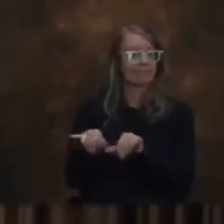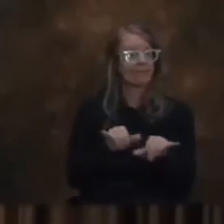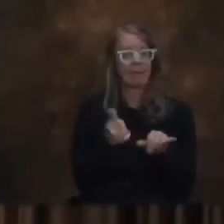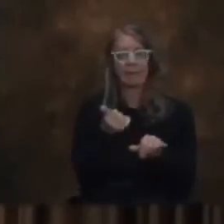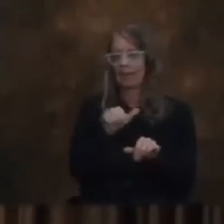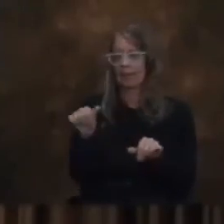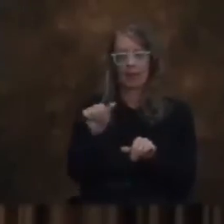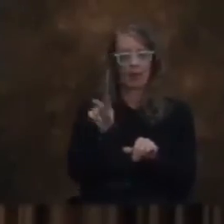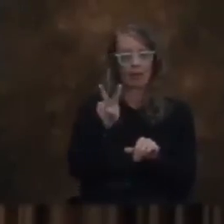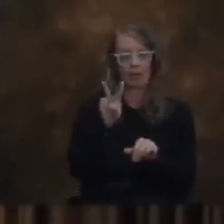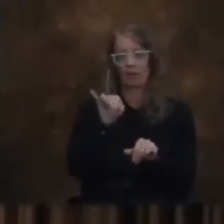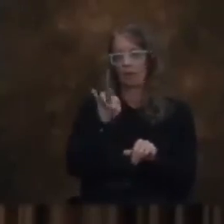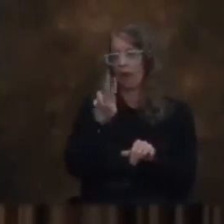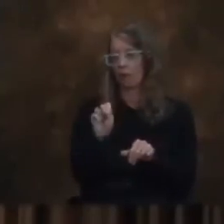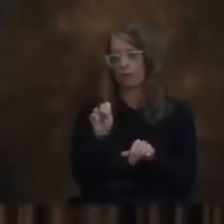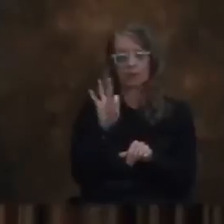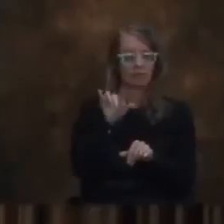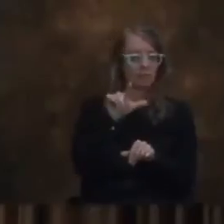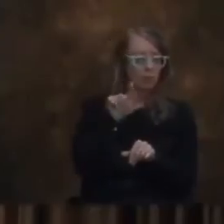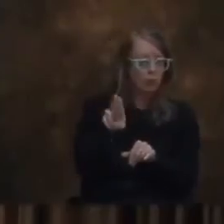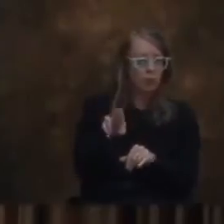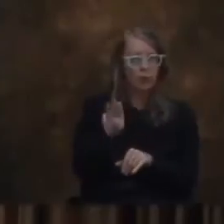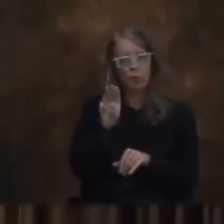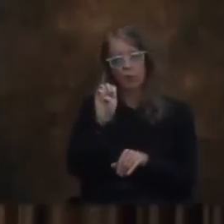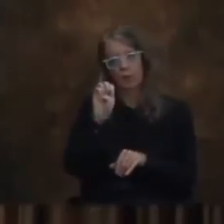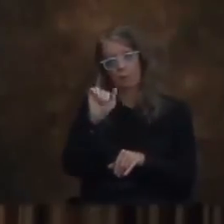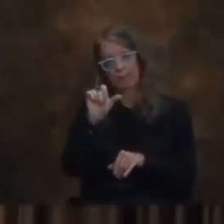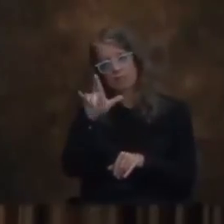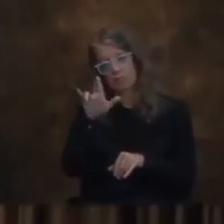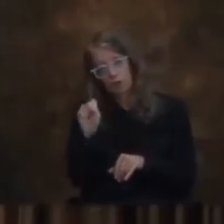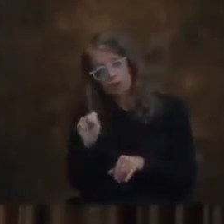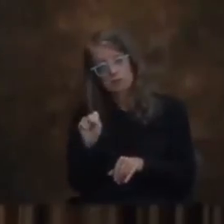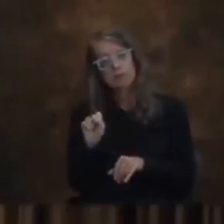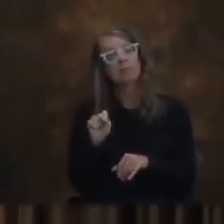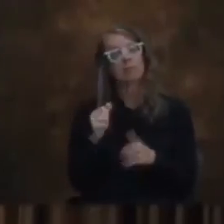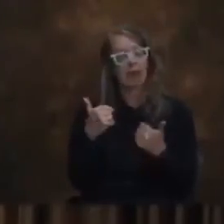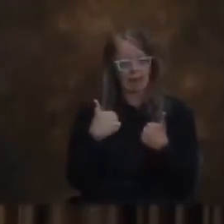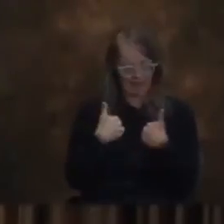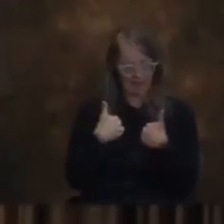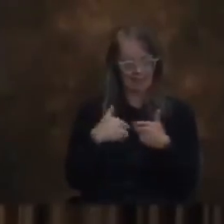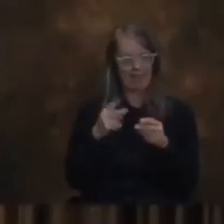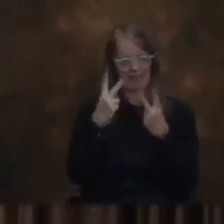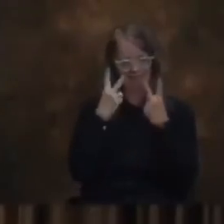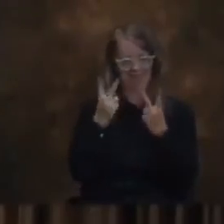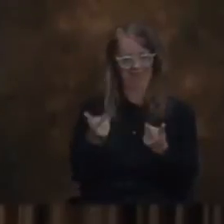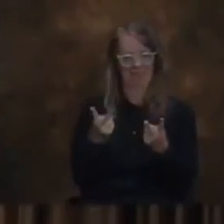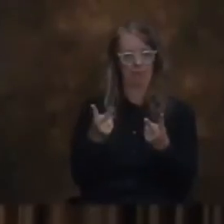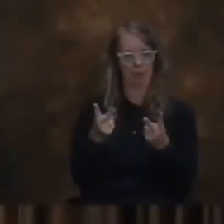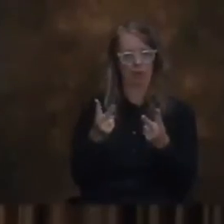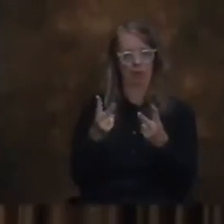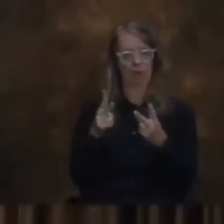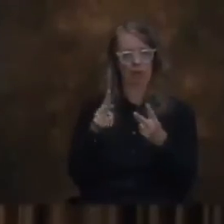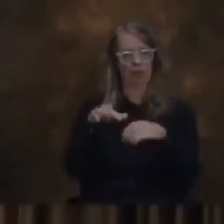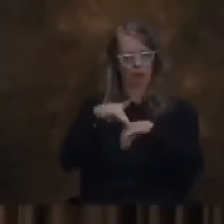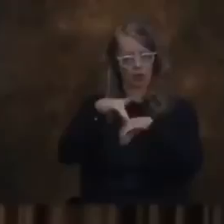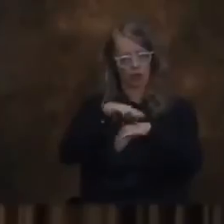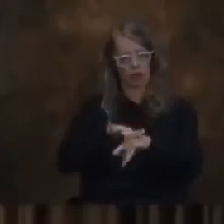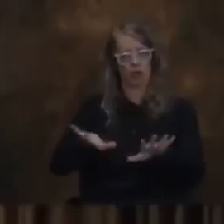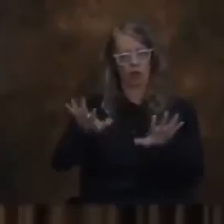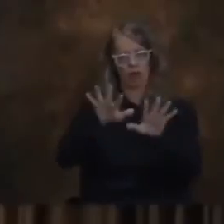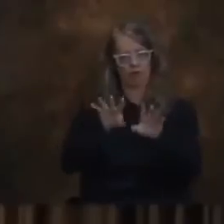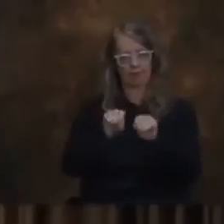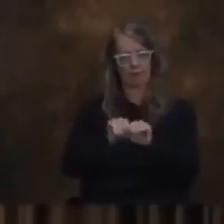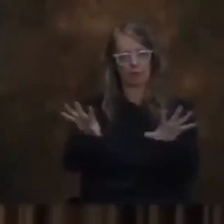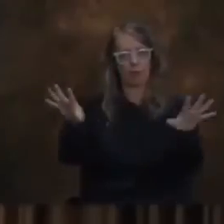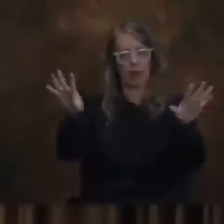viral tiene css esparce muy visiblemente por toda la geografía creo que